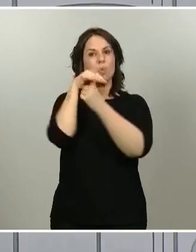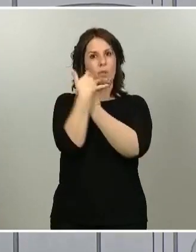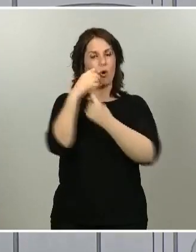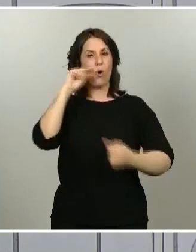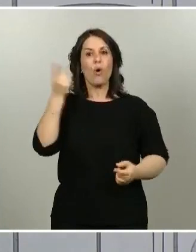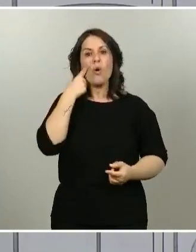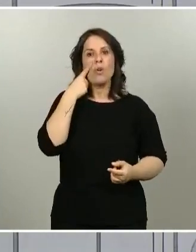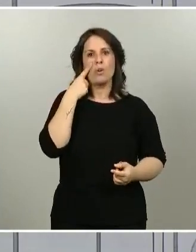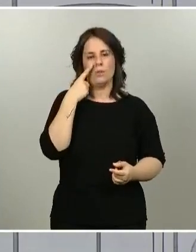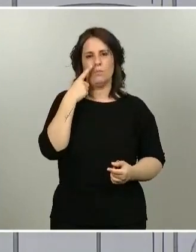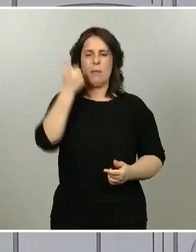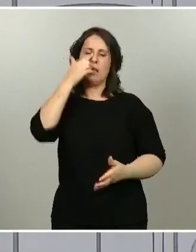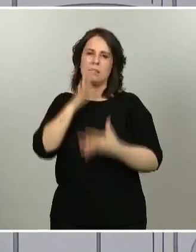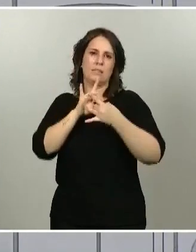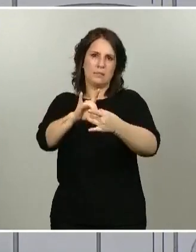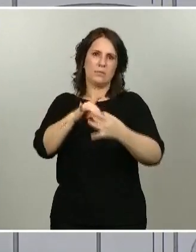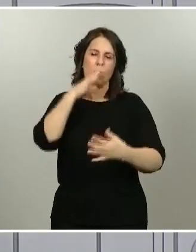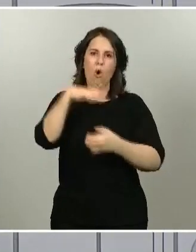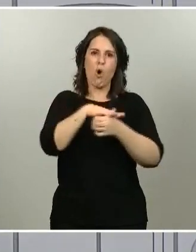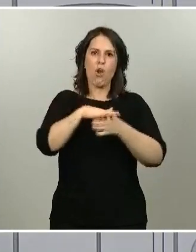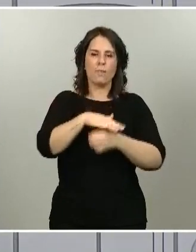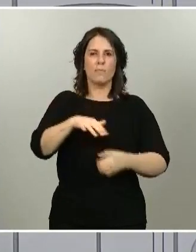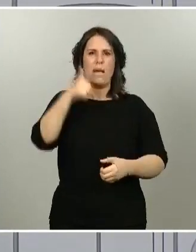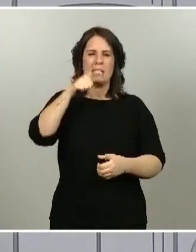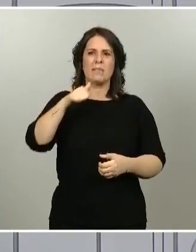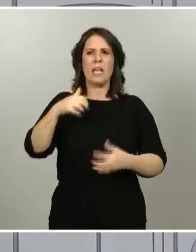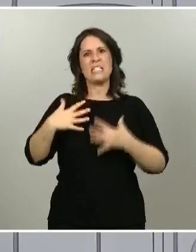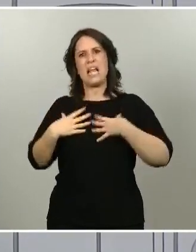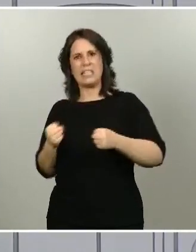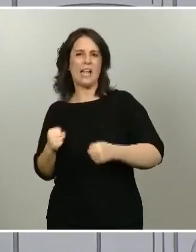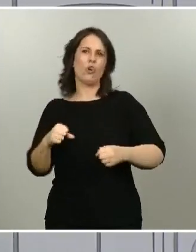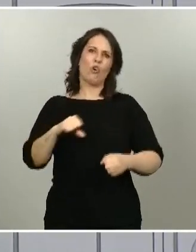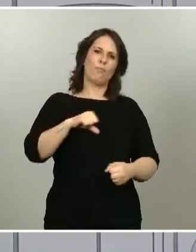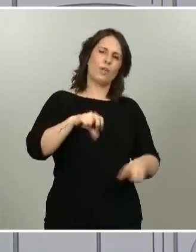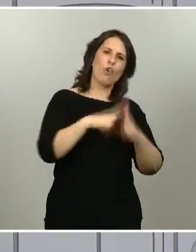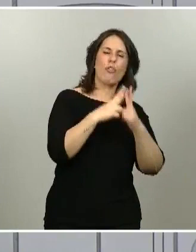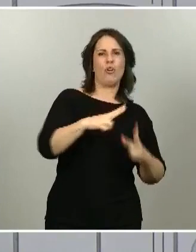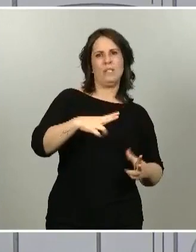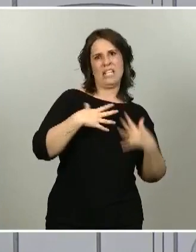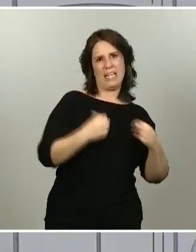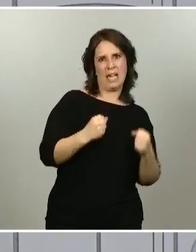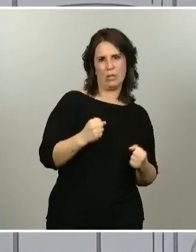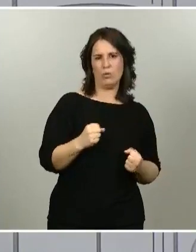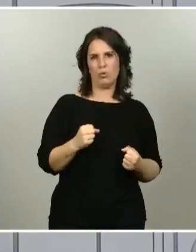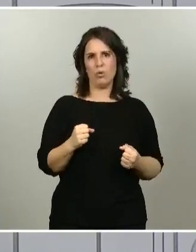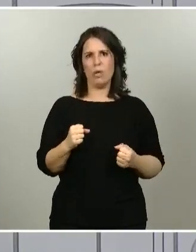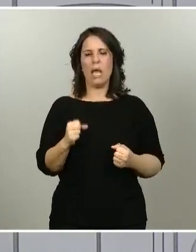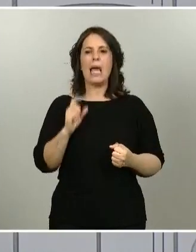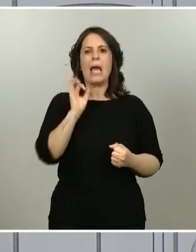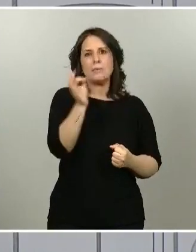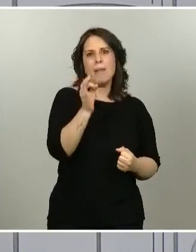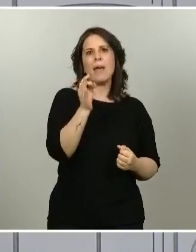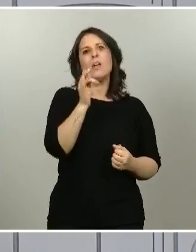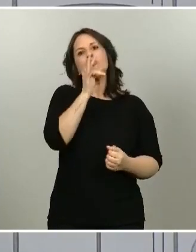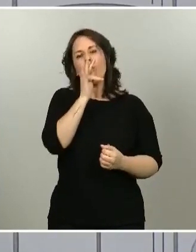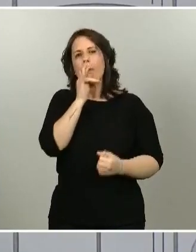estando asociados al ámbito sanitario y sociosanitario, pero sí que es verdad que hay aún algún caso comunitario que